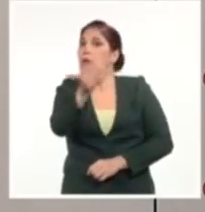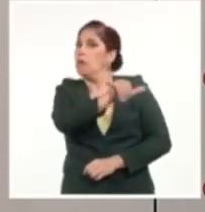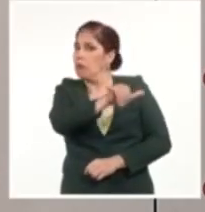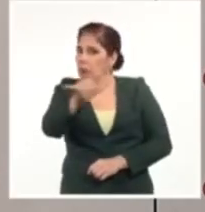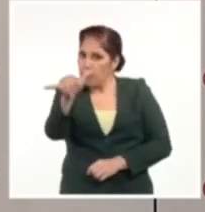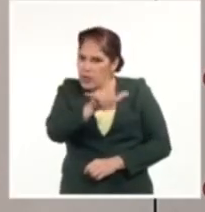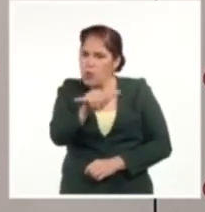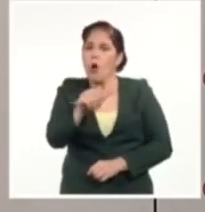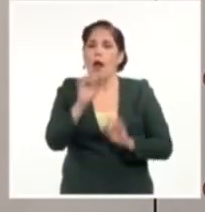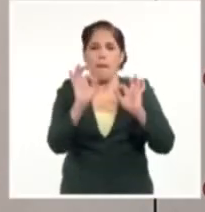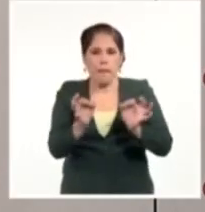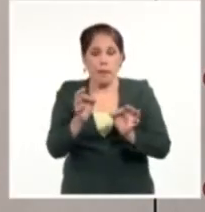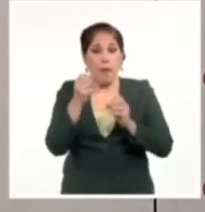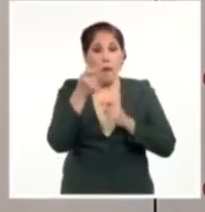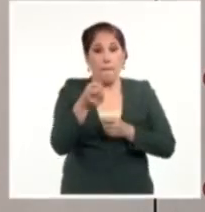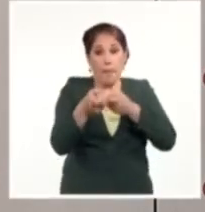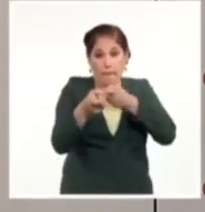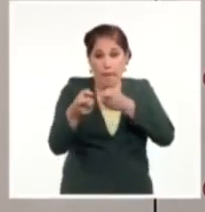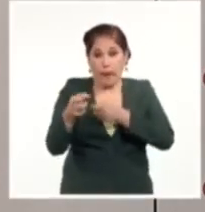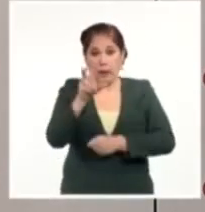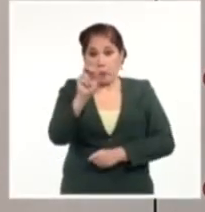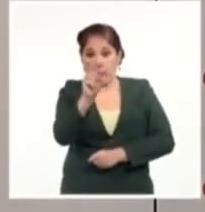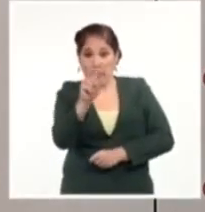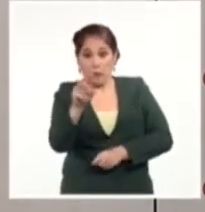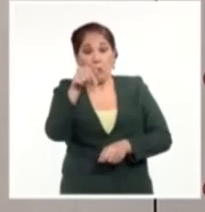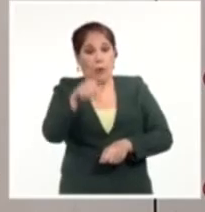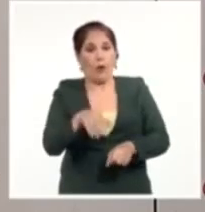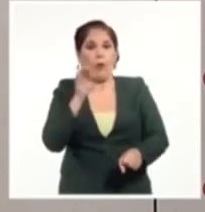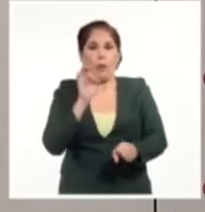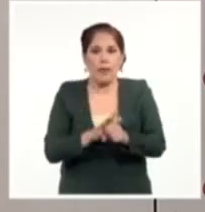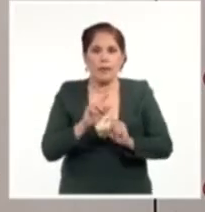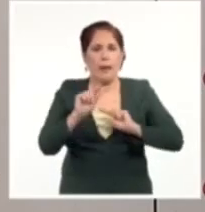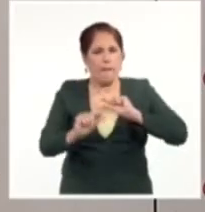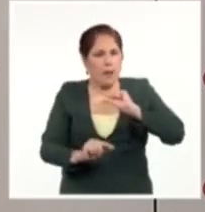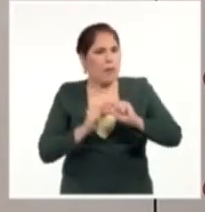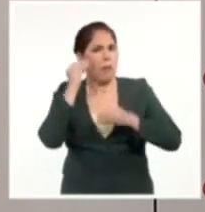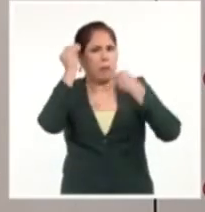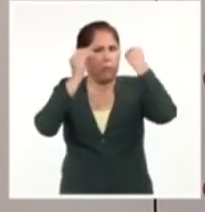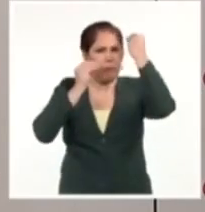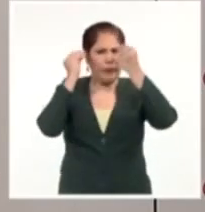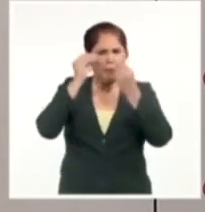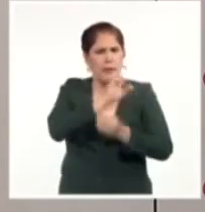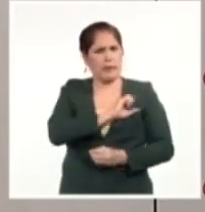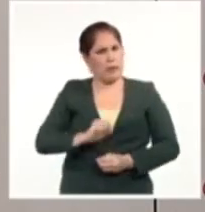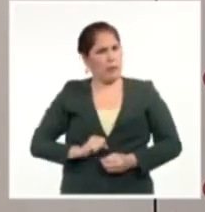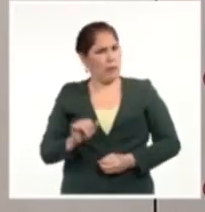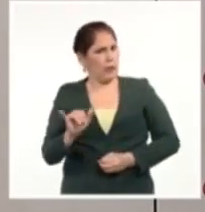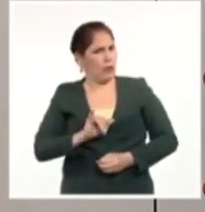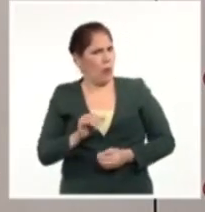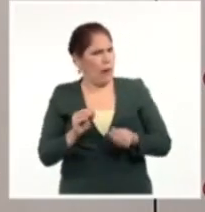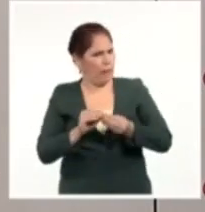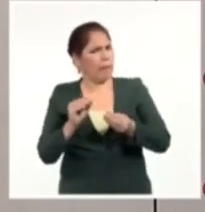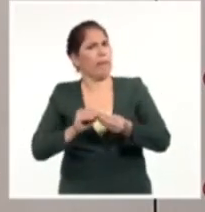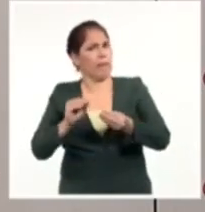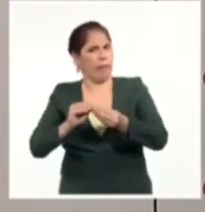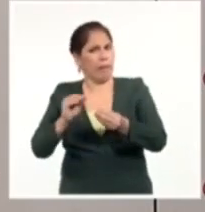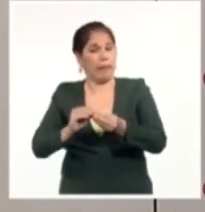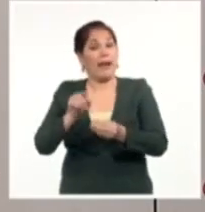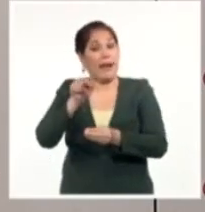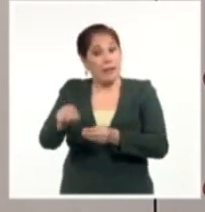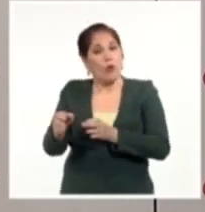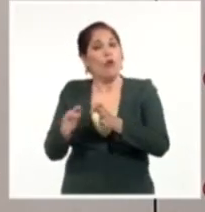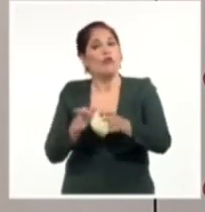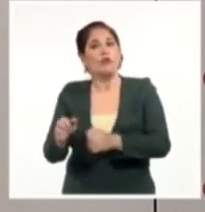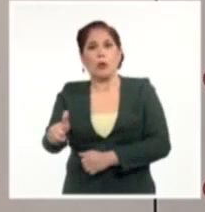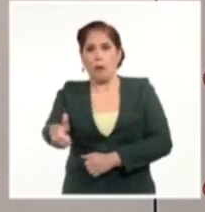vivió su récord de homicidios en 2022 comienza a valorar el modelo salvadoreño. El sistema de Nayib Bukele